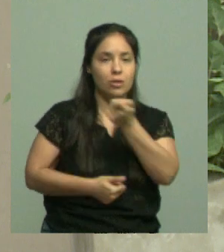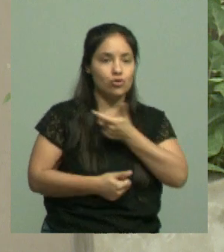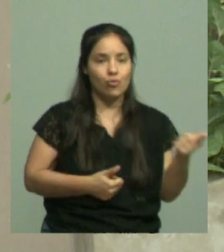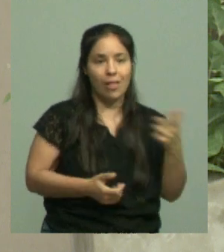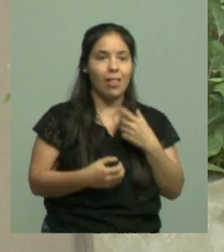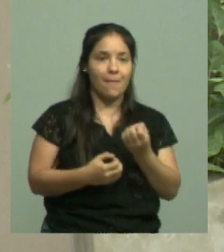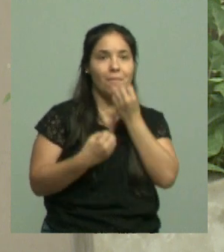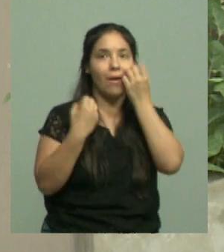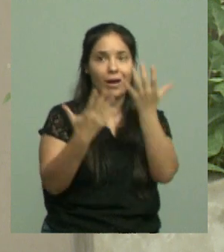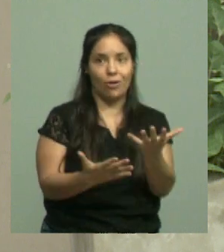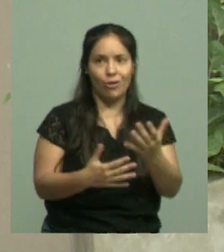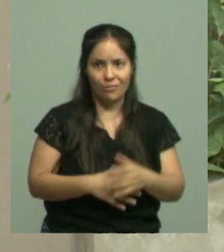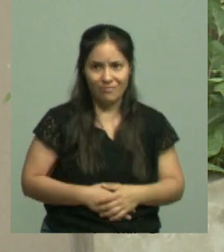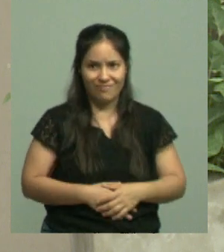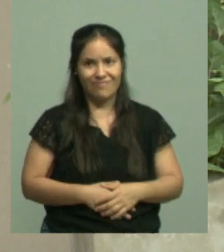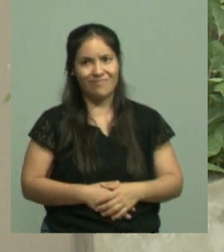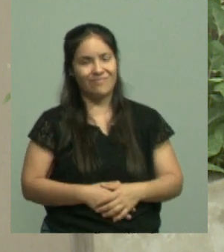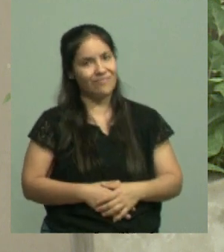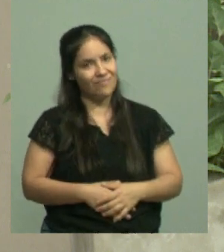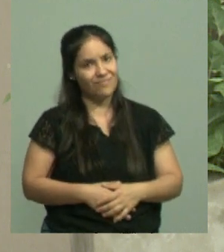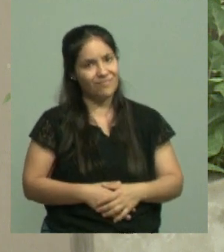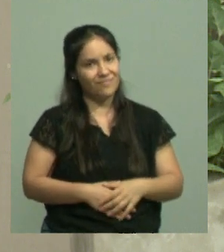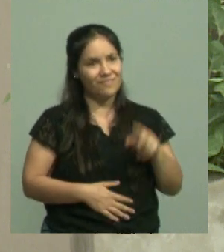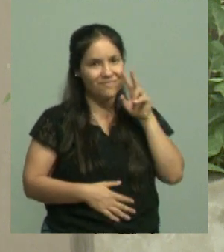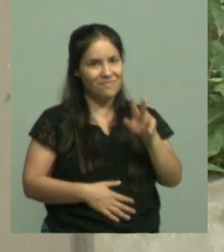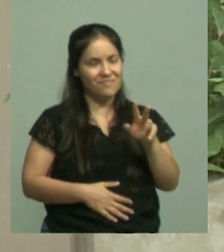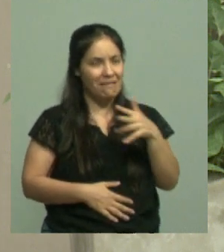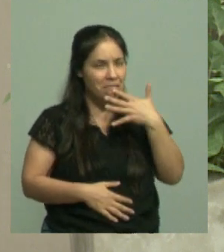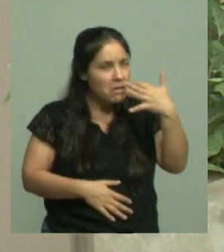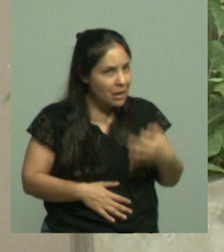argentinos. Es difícil creer eso, ¿no?